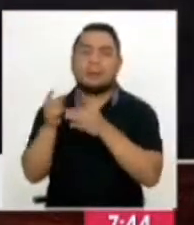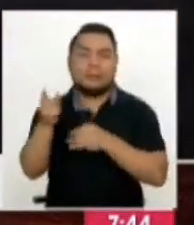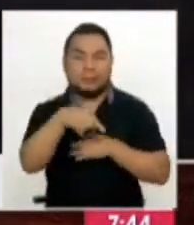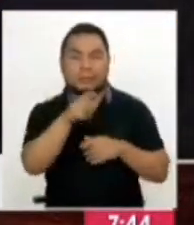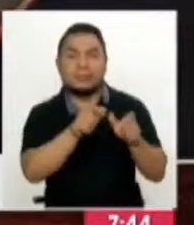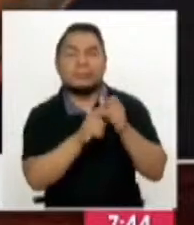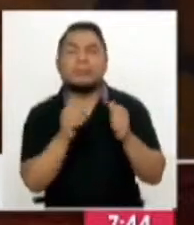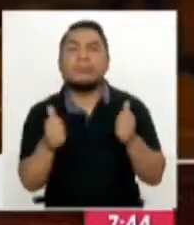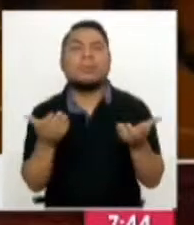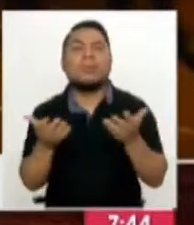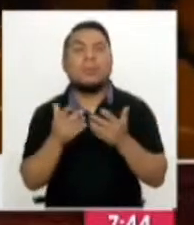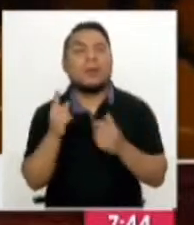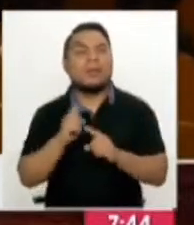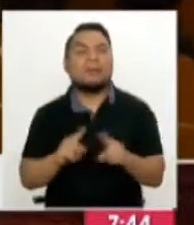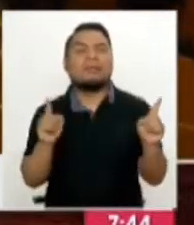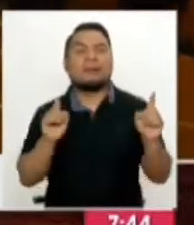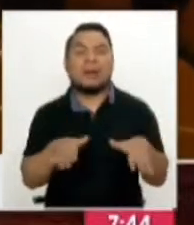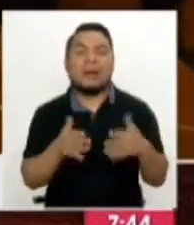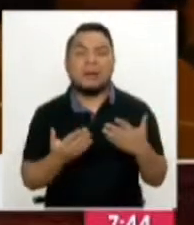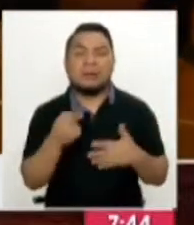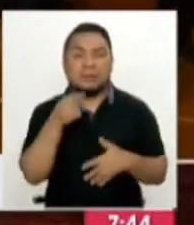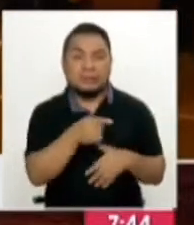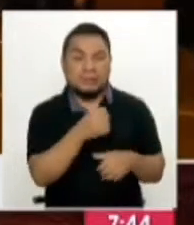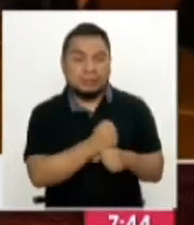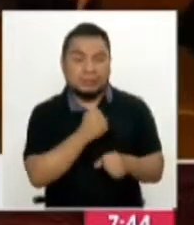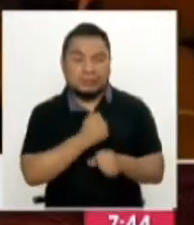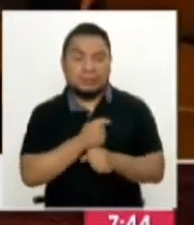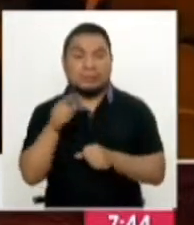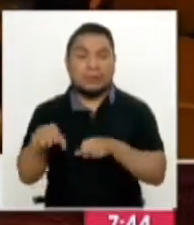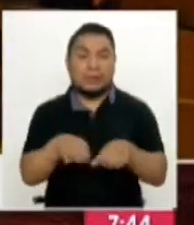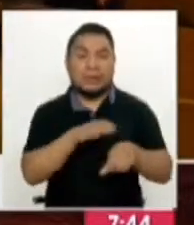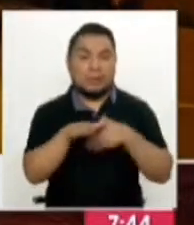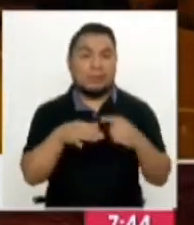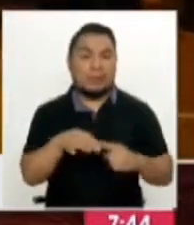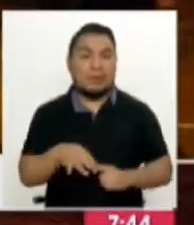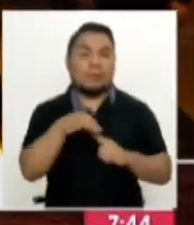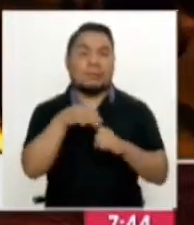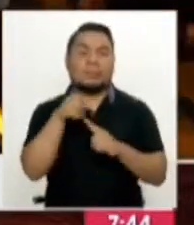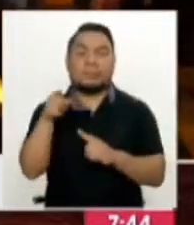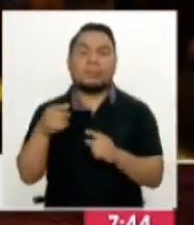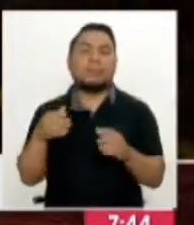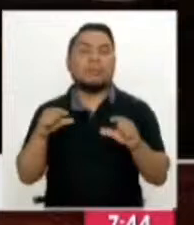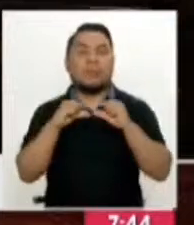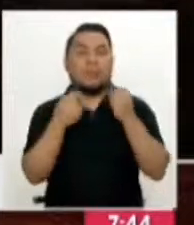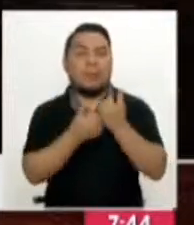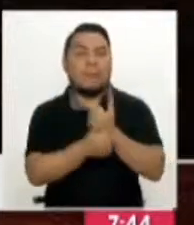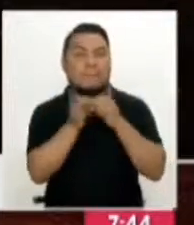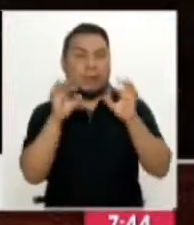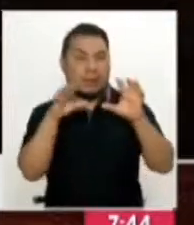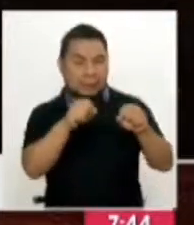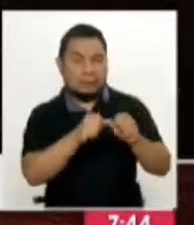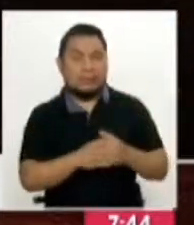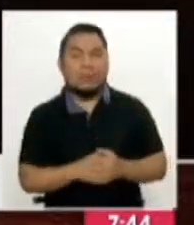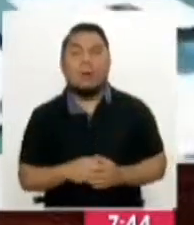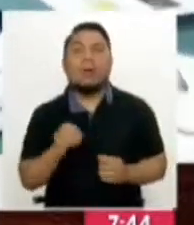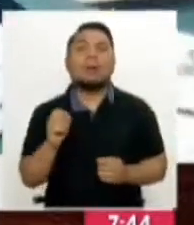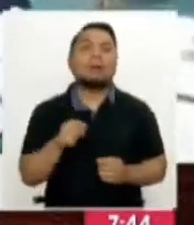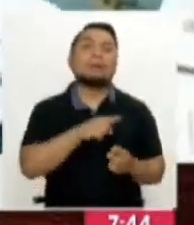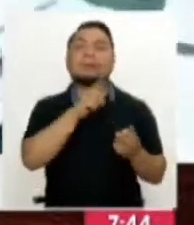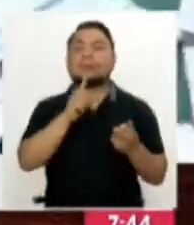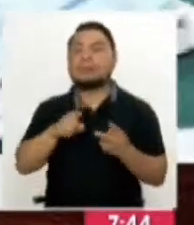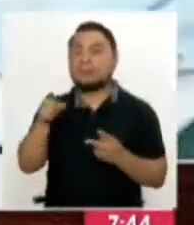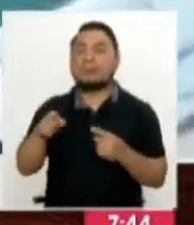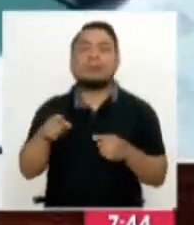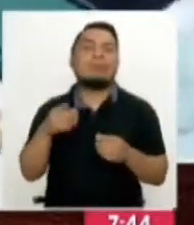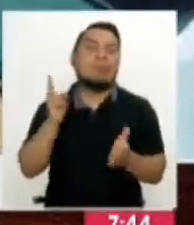nuestros televidentes cuál es la diferencia que hay entre este trabajo que se desarrolla de manera especializada contra el crimen organizado versus los